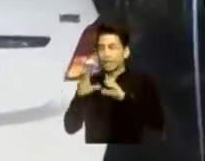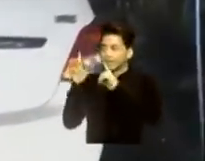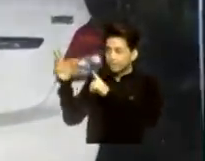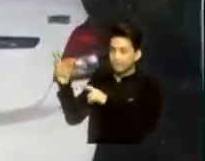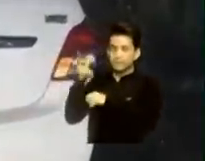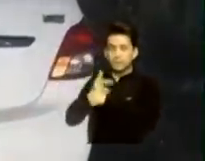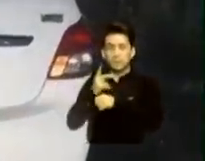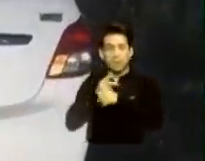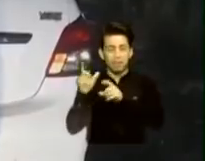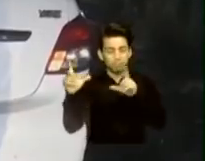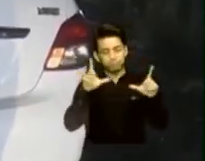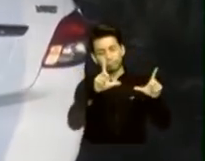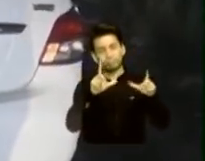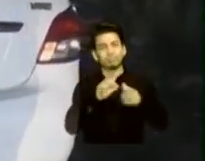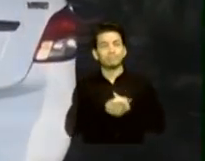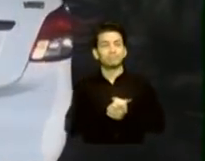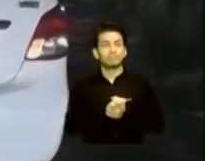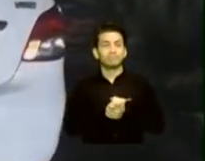centrales.